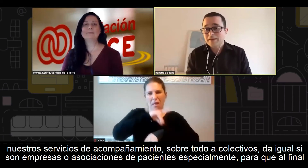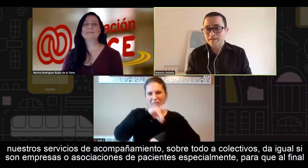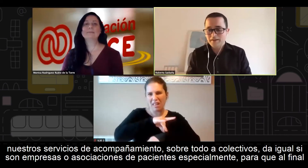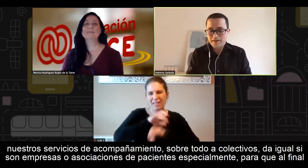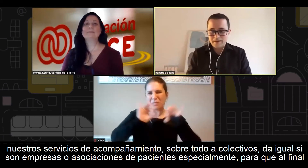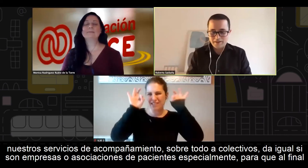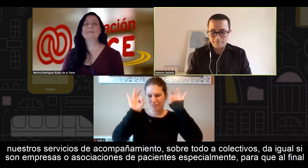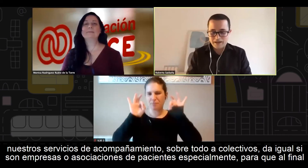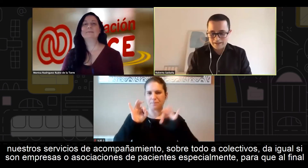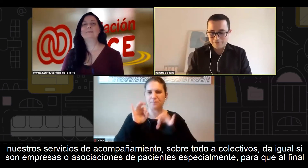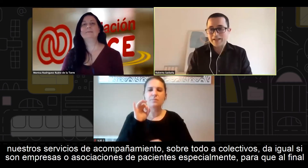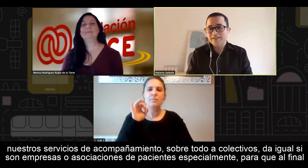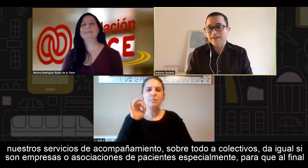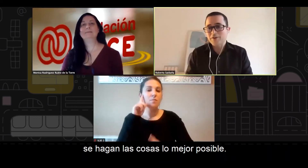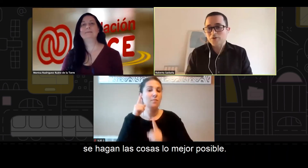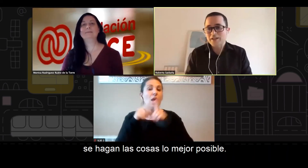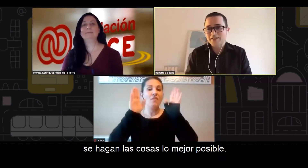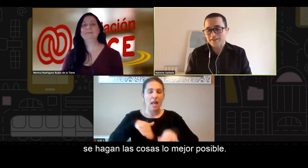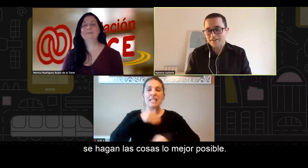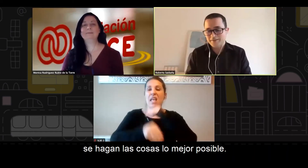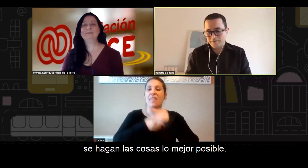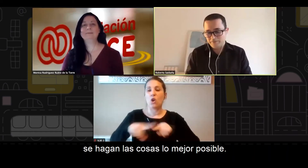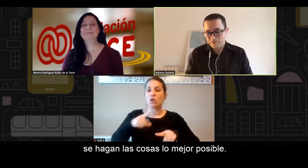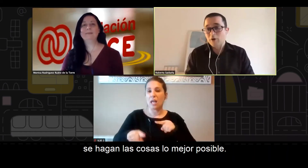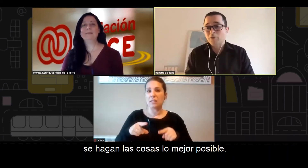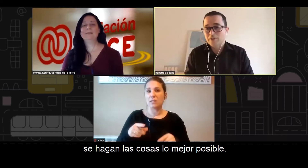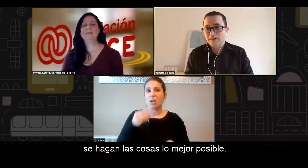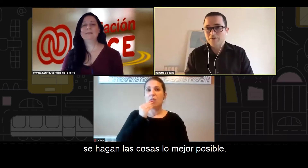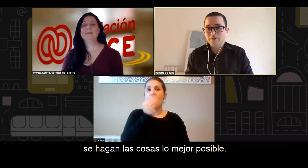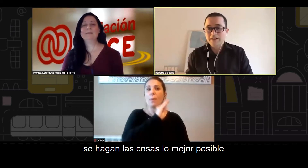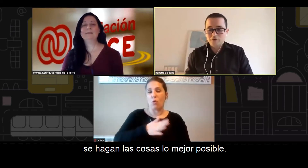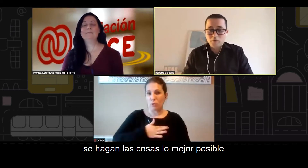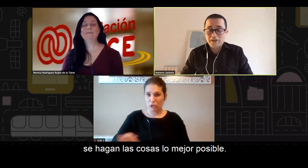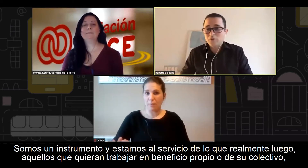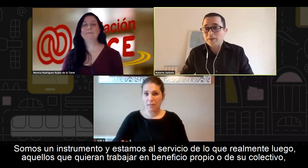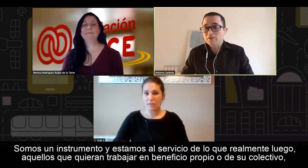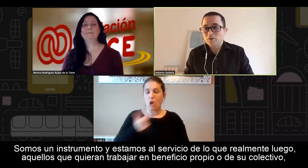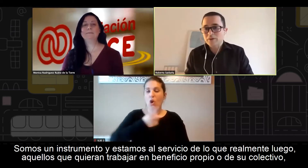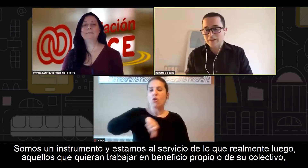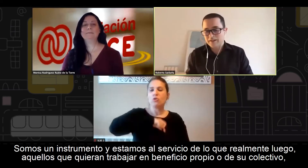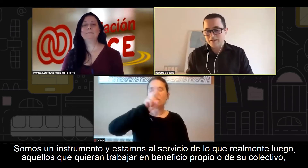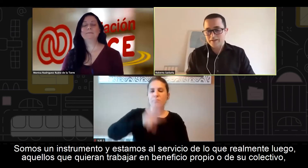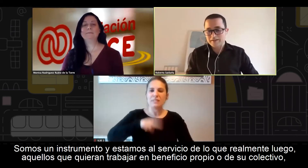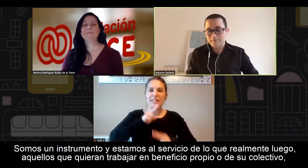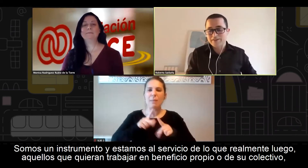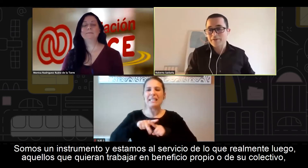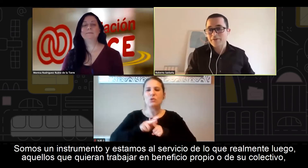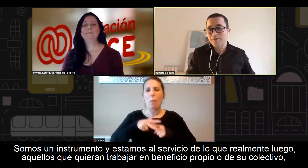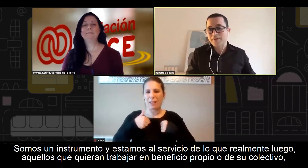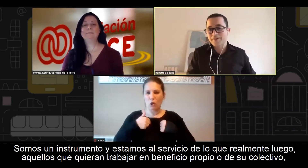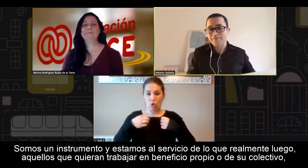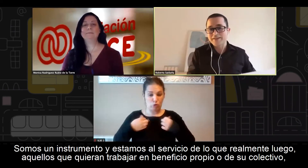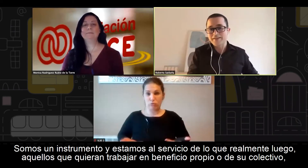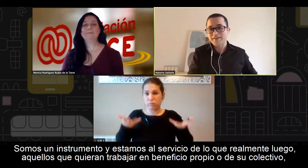especialmente, para que al final se hagan las cosas lo mejor posible, ¿no? Somos un instrumento y estamos al servicio de lo